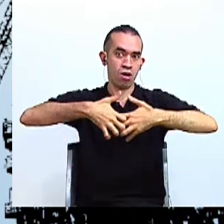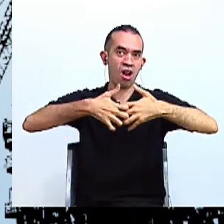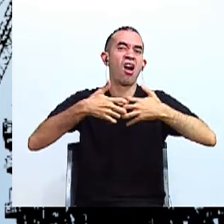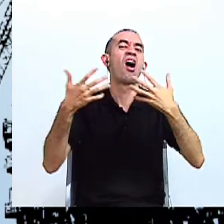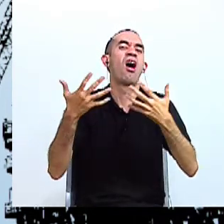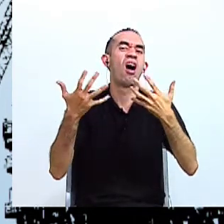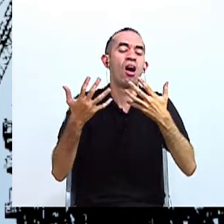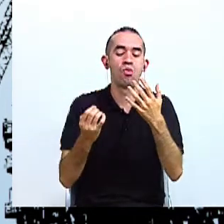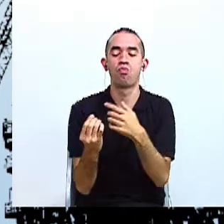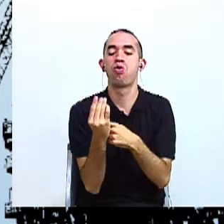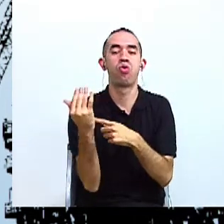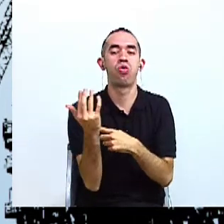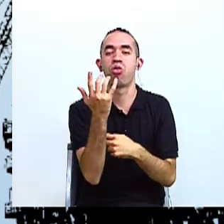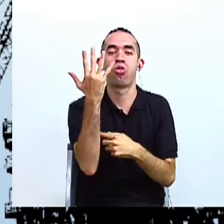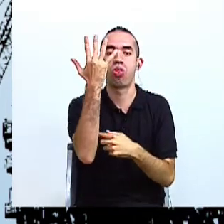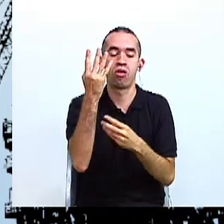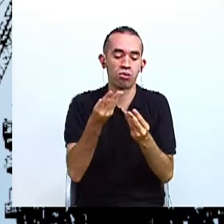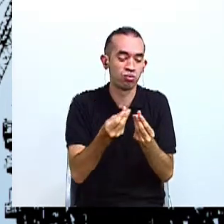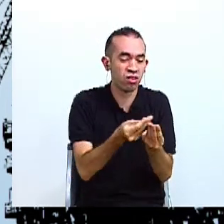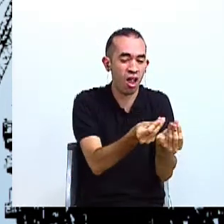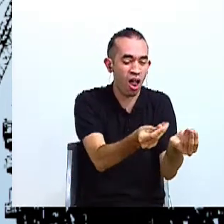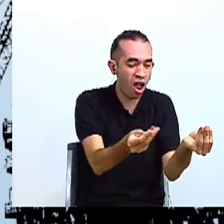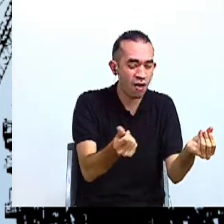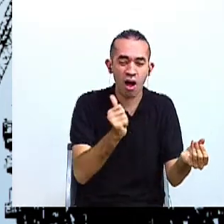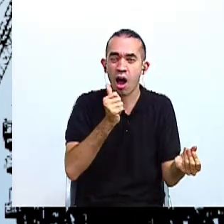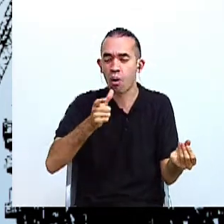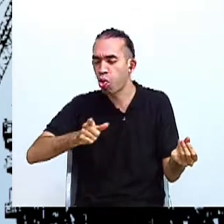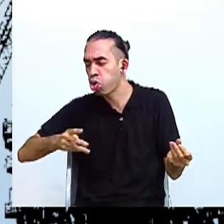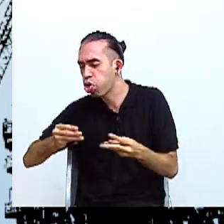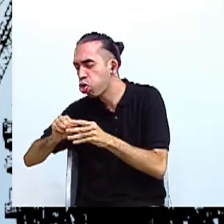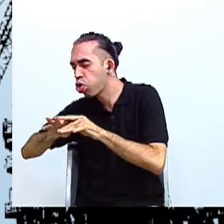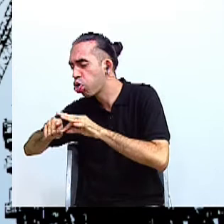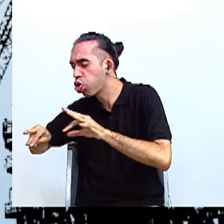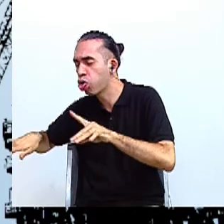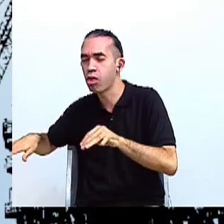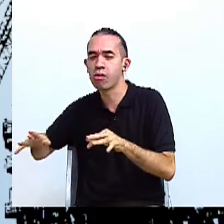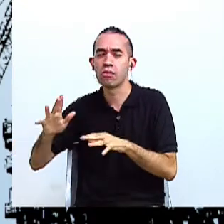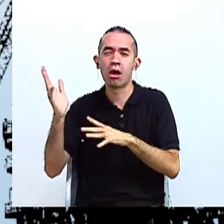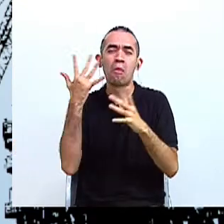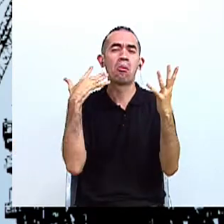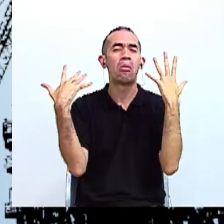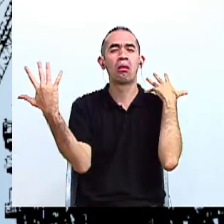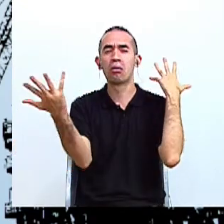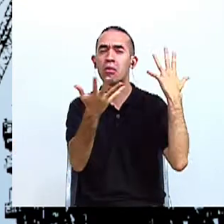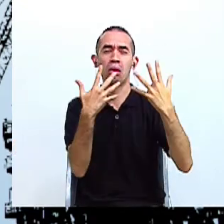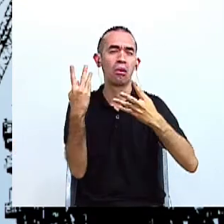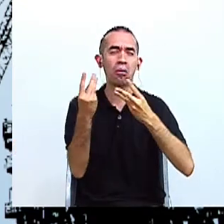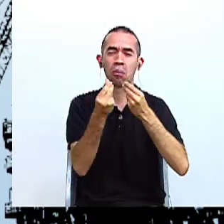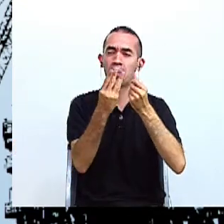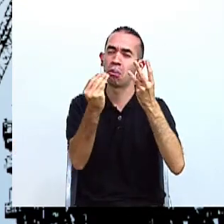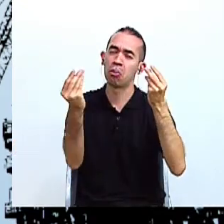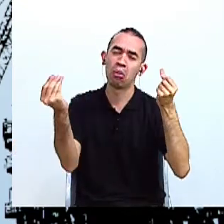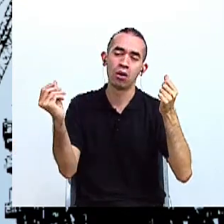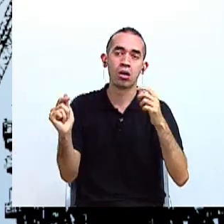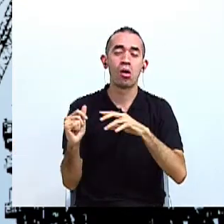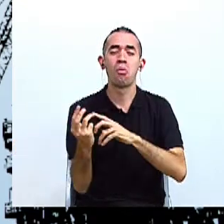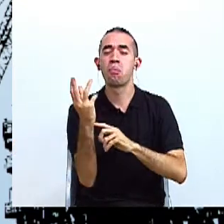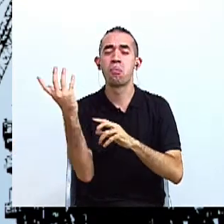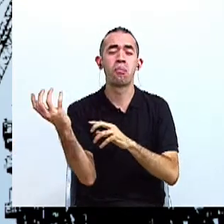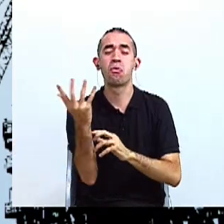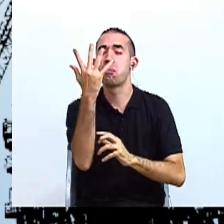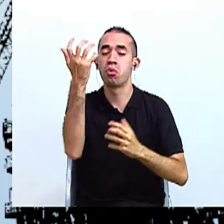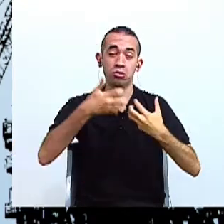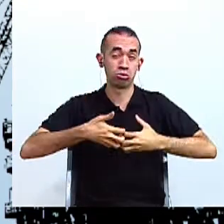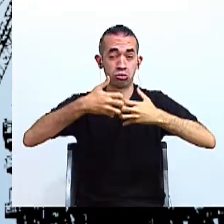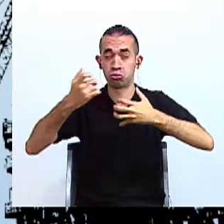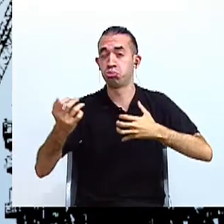genera contaminación terrestre, contaminación hídrica, contaminación ambiental, en este caso, por la emanación de gases que